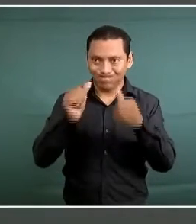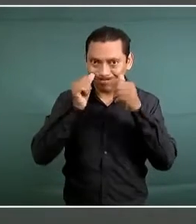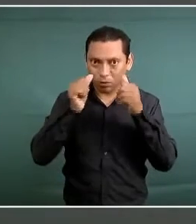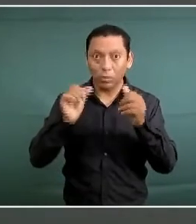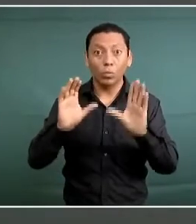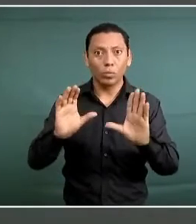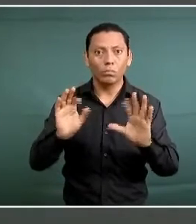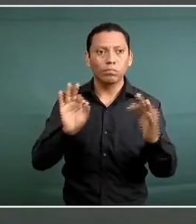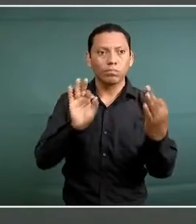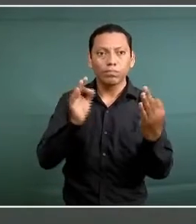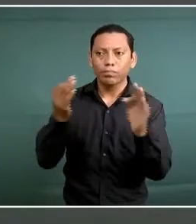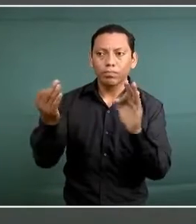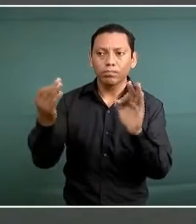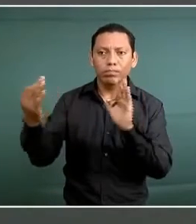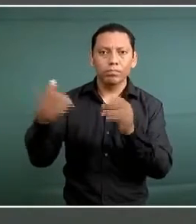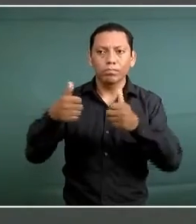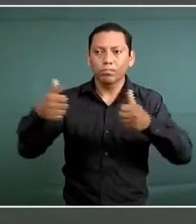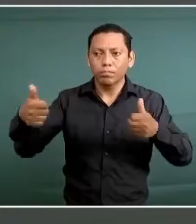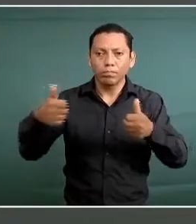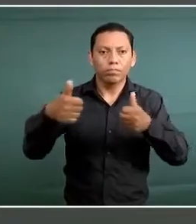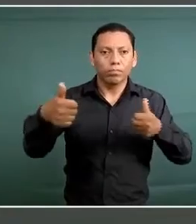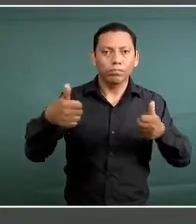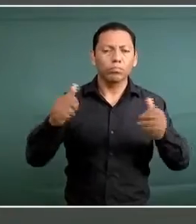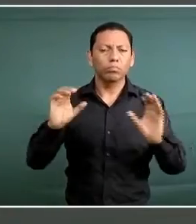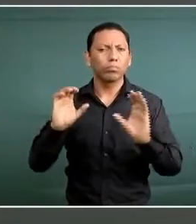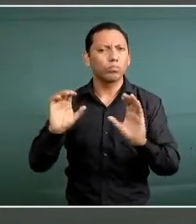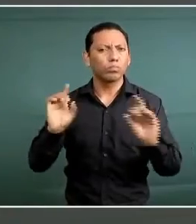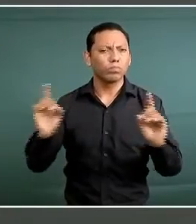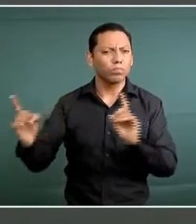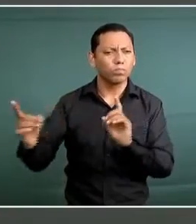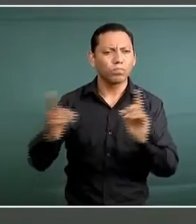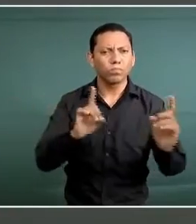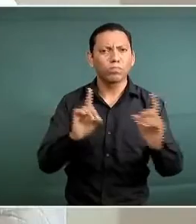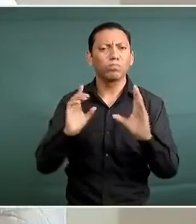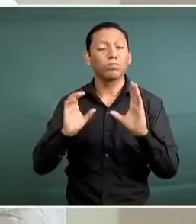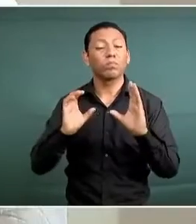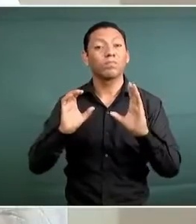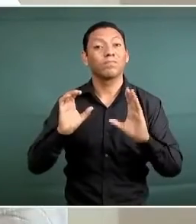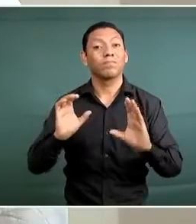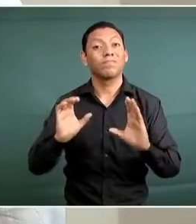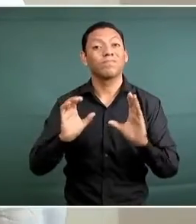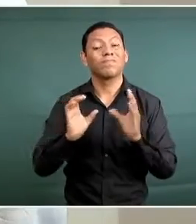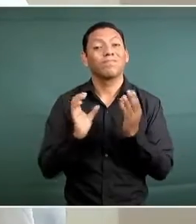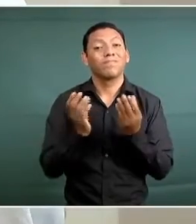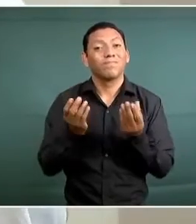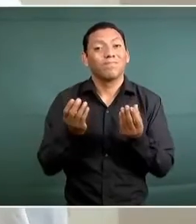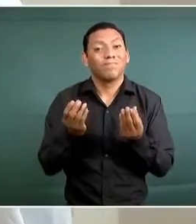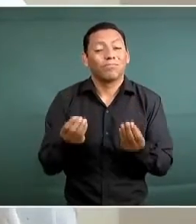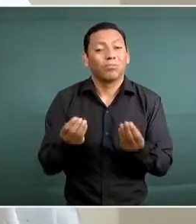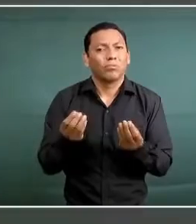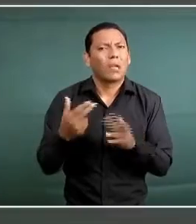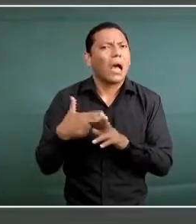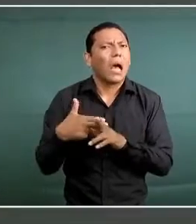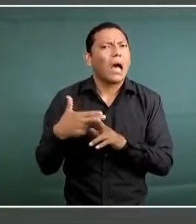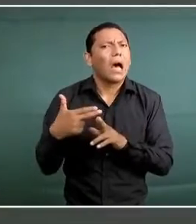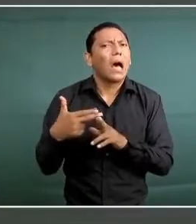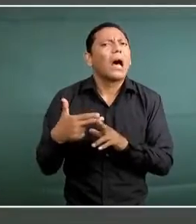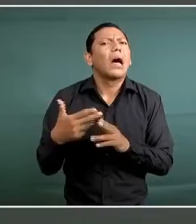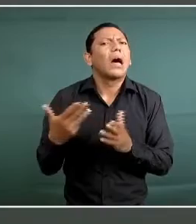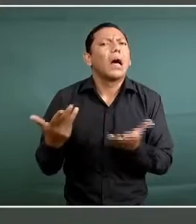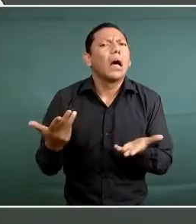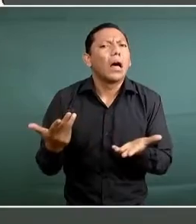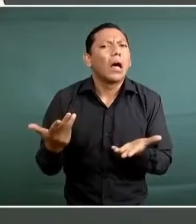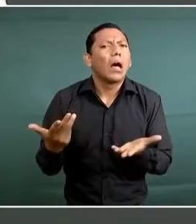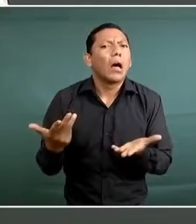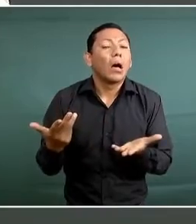distancia y cuidarnos hasta que se